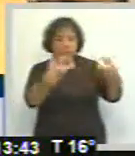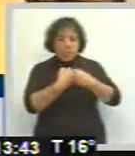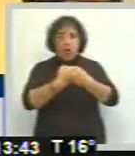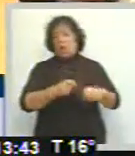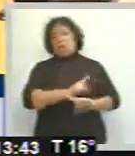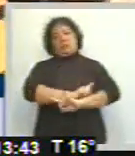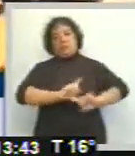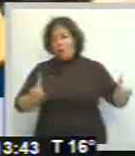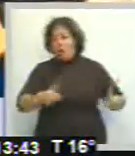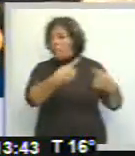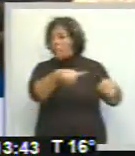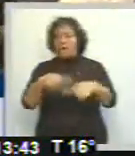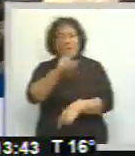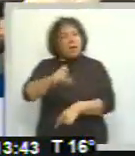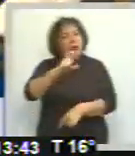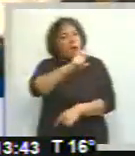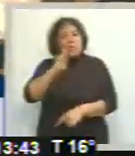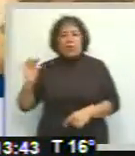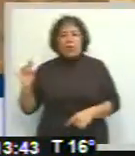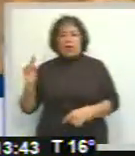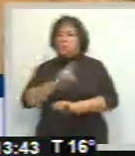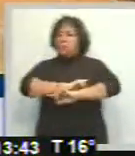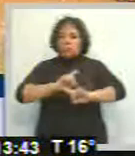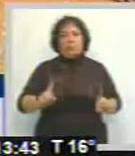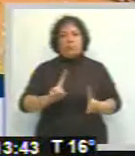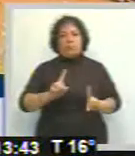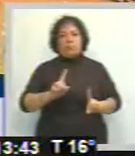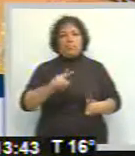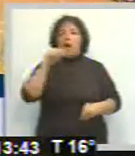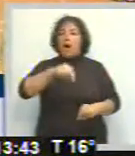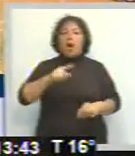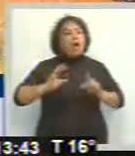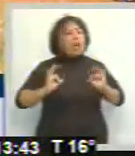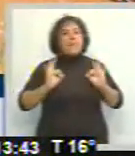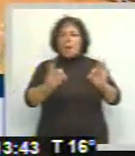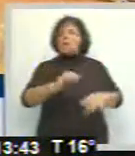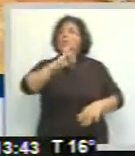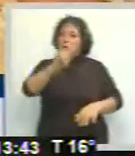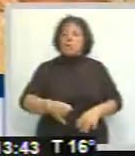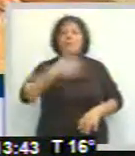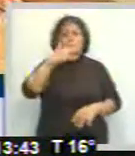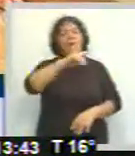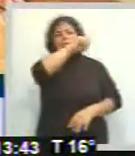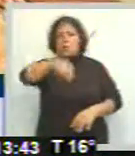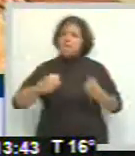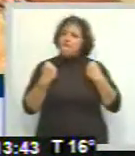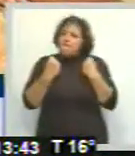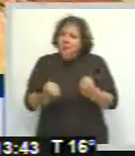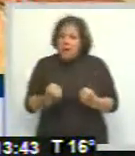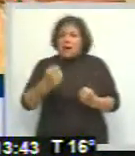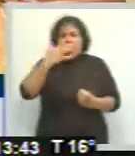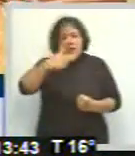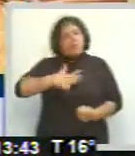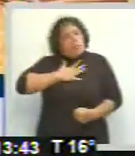la comisión directiva, y la idea es darse una licencia para volver con más fuerza y después de superar